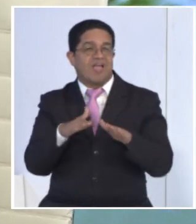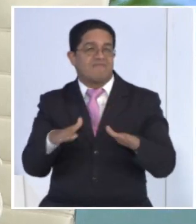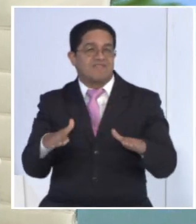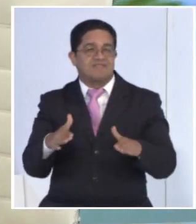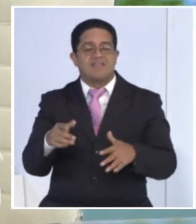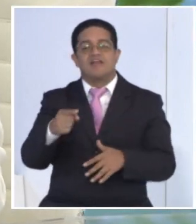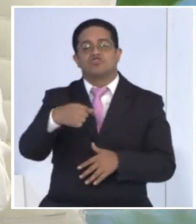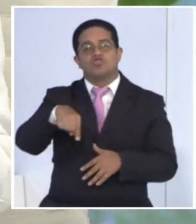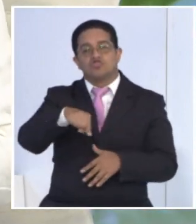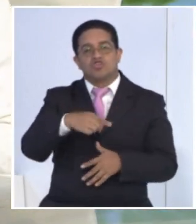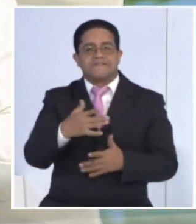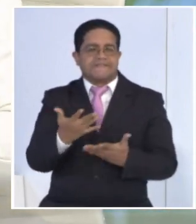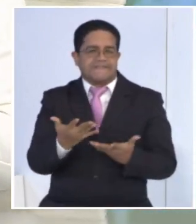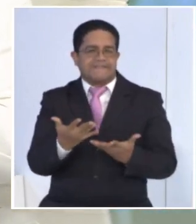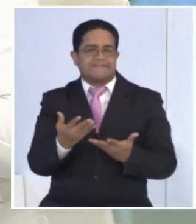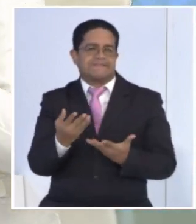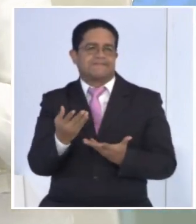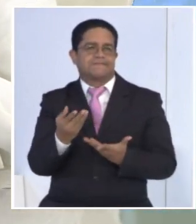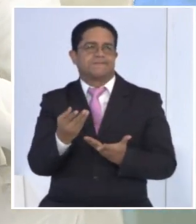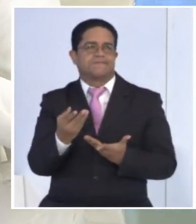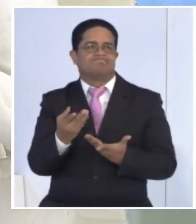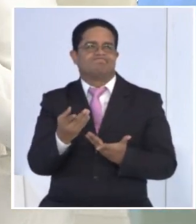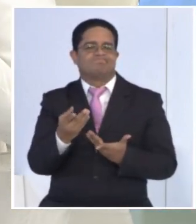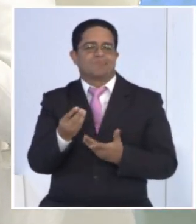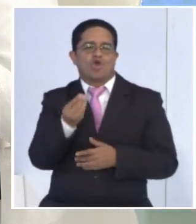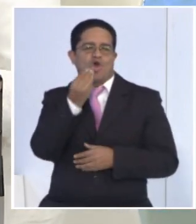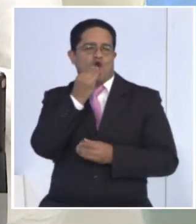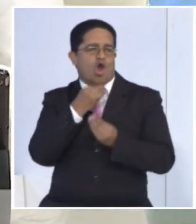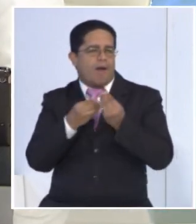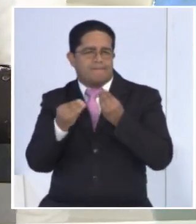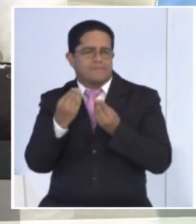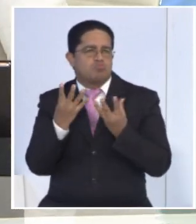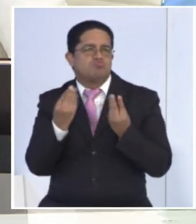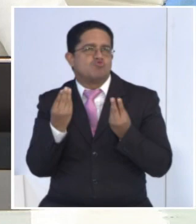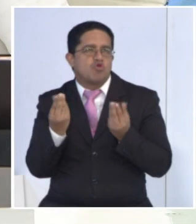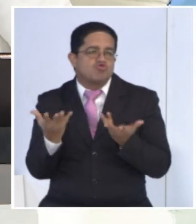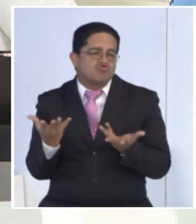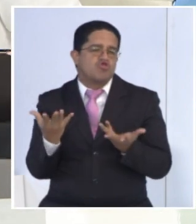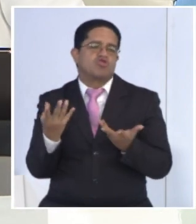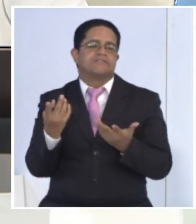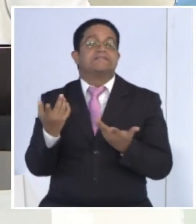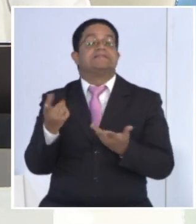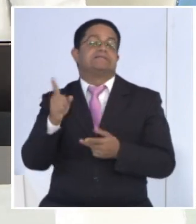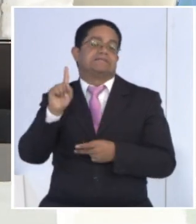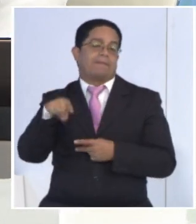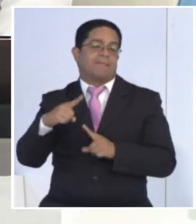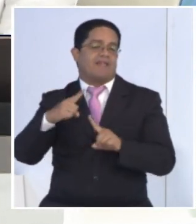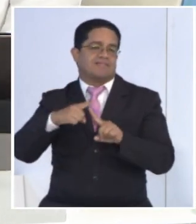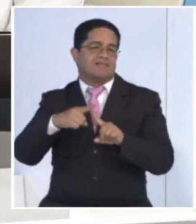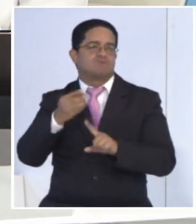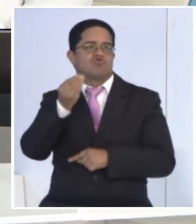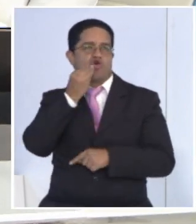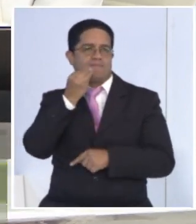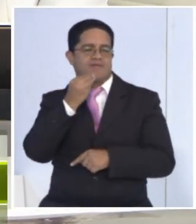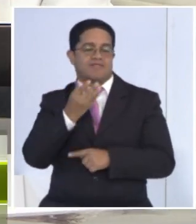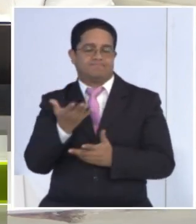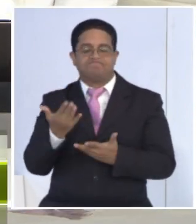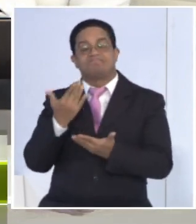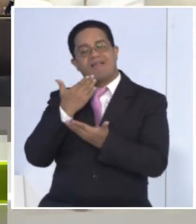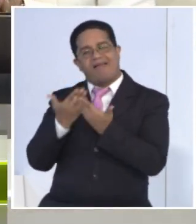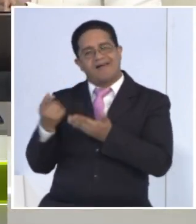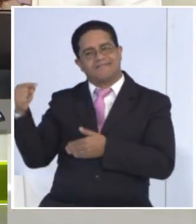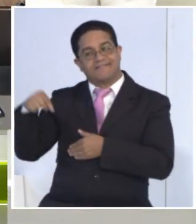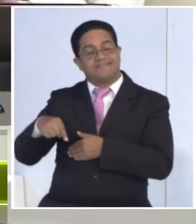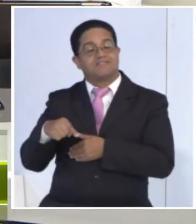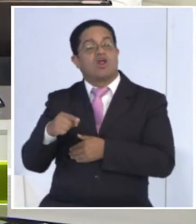solemos cometer algún tipo de irregularidad cuando comemos, atracones y demás por el tipo de comida que ingerimos. Doctora, gracias por acompañarnos. La